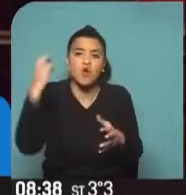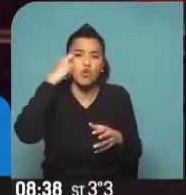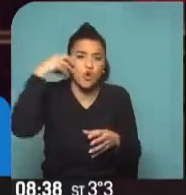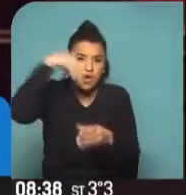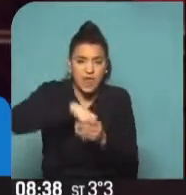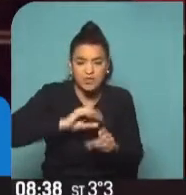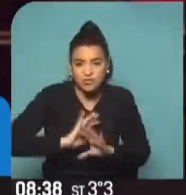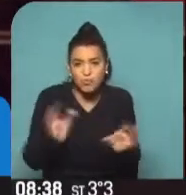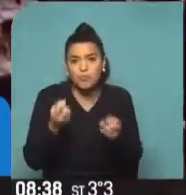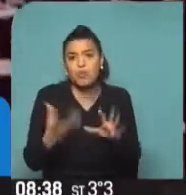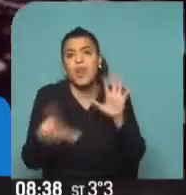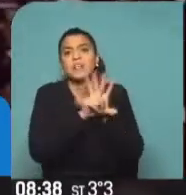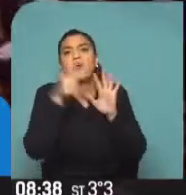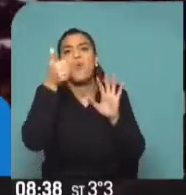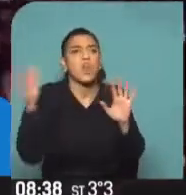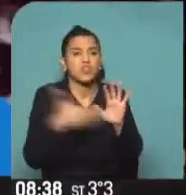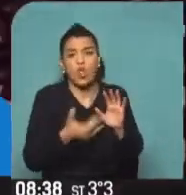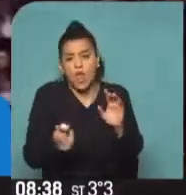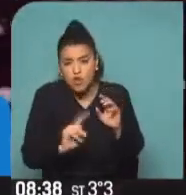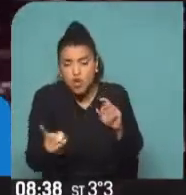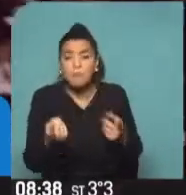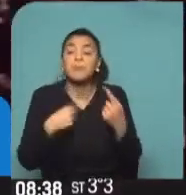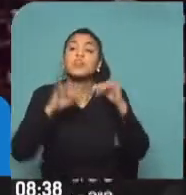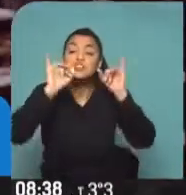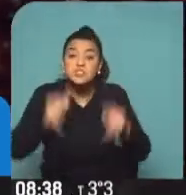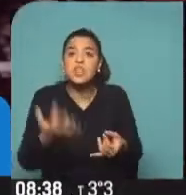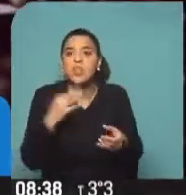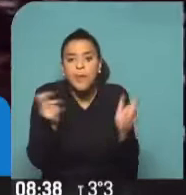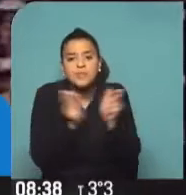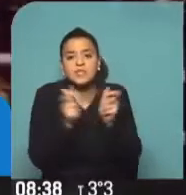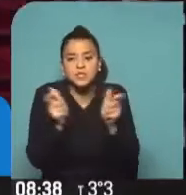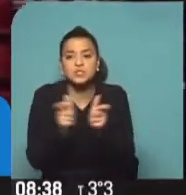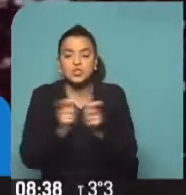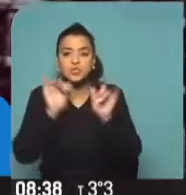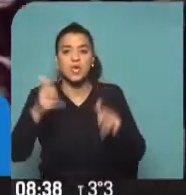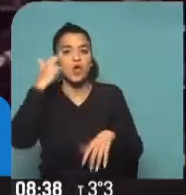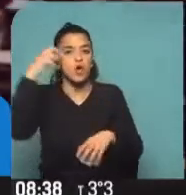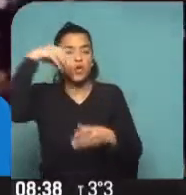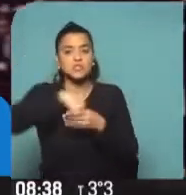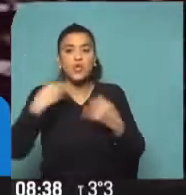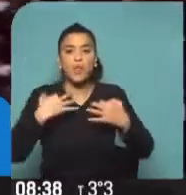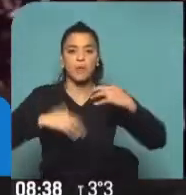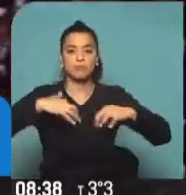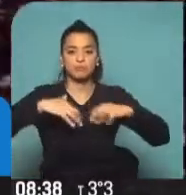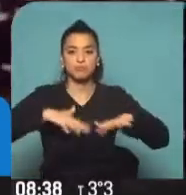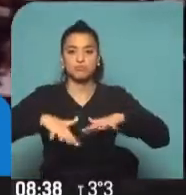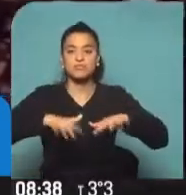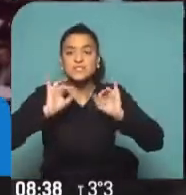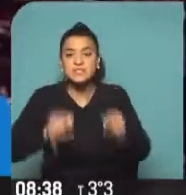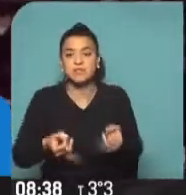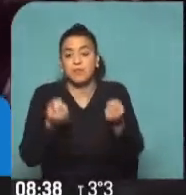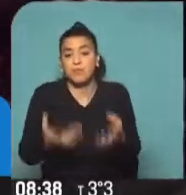porque no todas las leyes son buenas, pero sí debe haber sesiones, sí el Congreso debe funcionar, porque la sesión